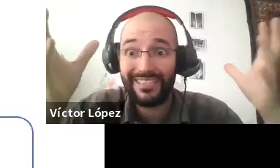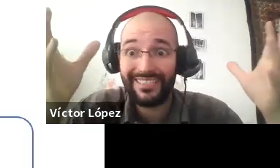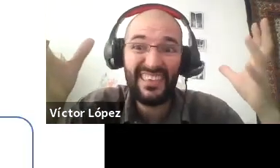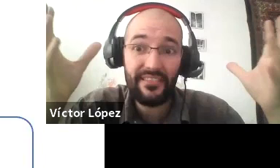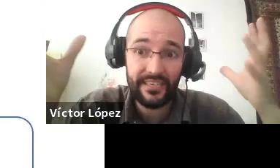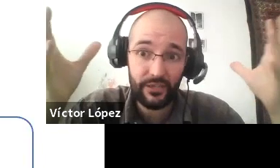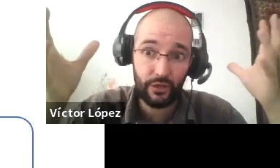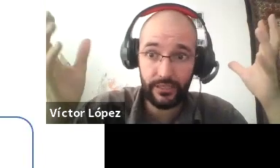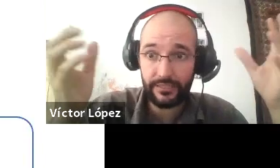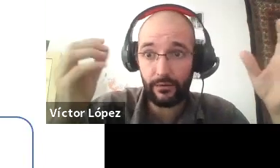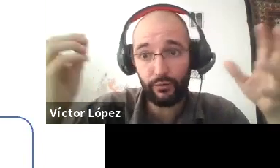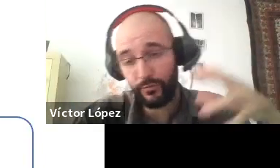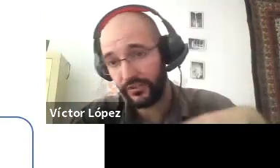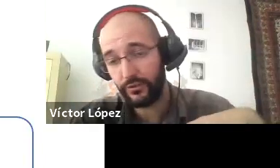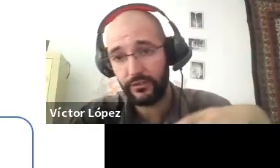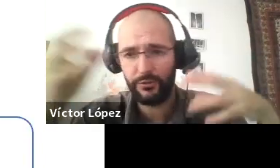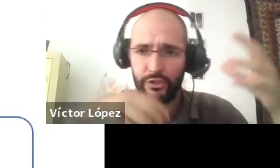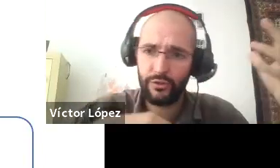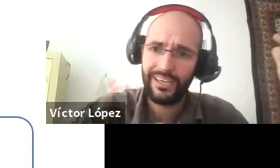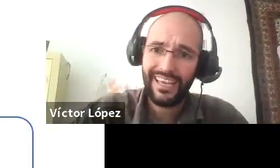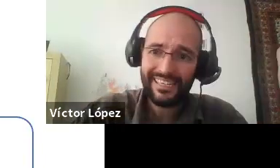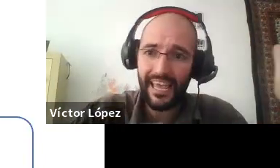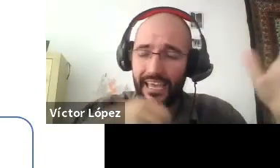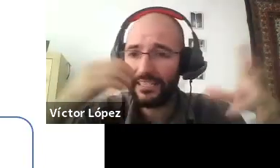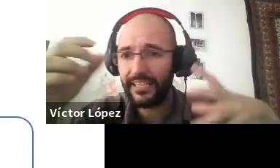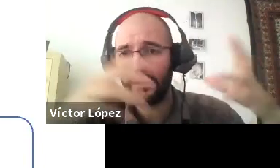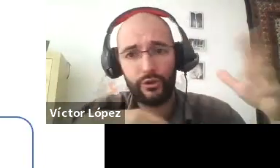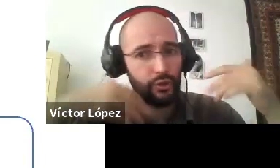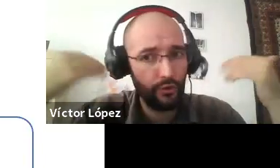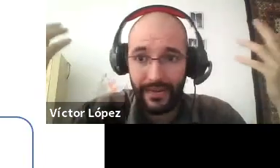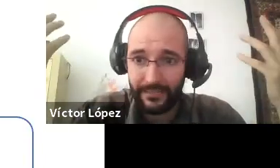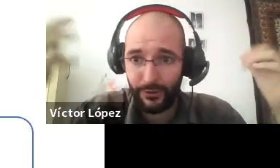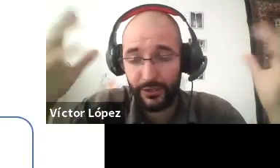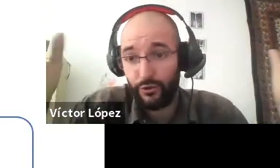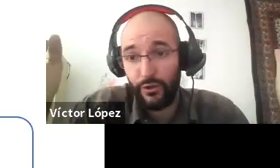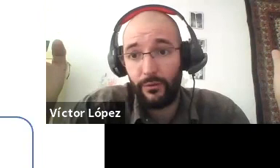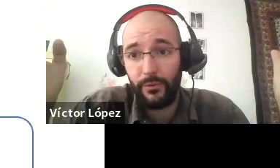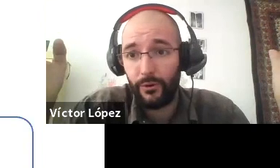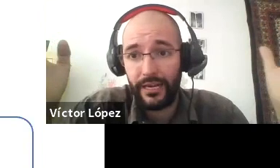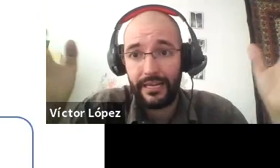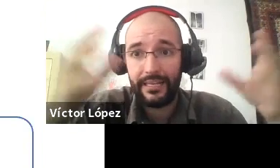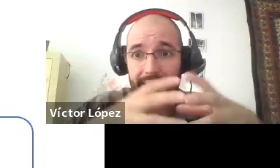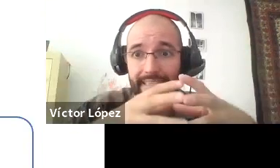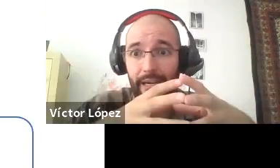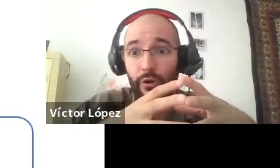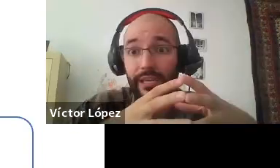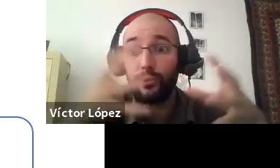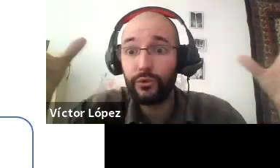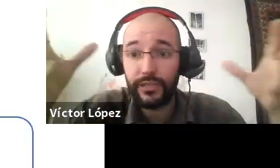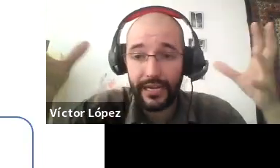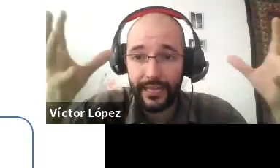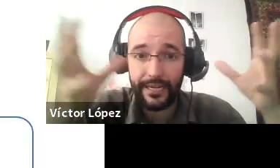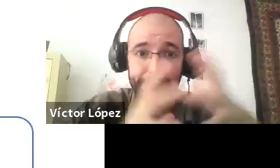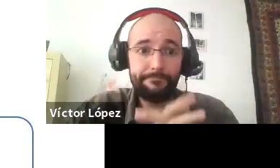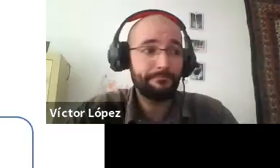torno a unas 10 sesiones. Algunos profesores lo hemos hecho en 6, 7, 8 o más, porque esto depende un poco de la